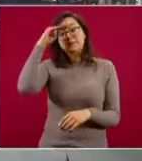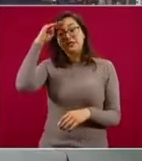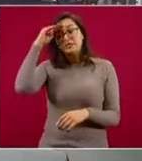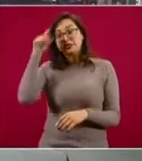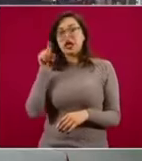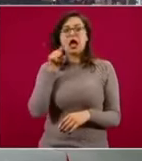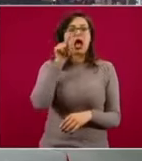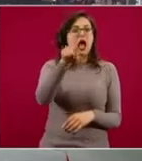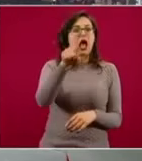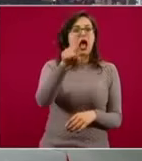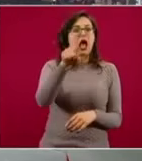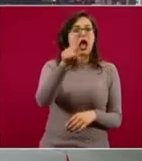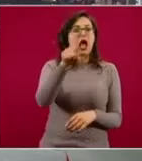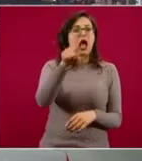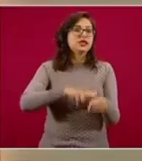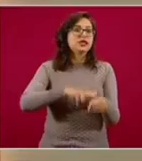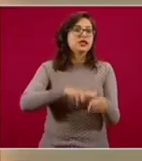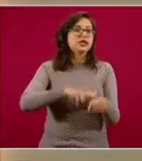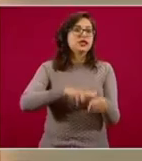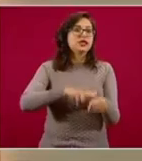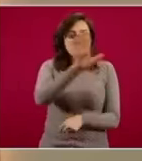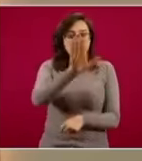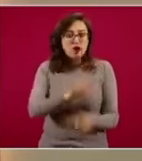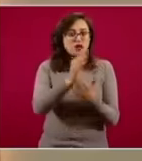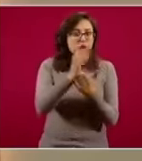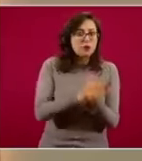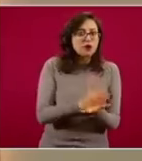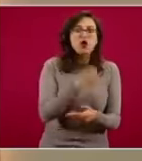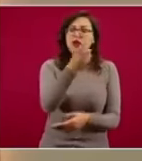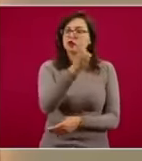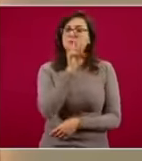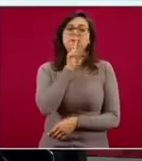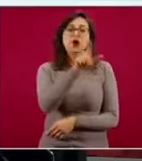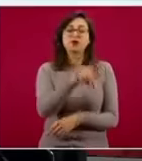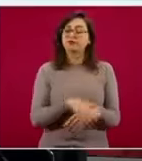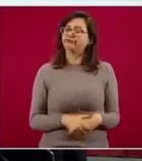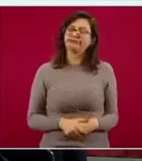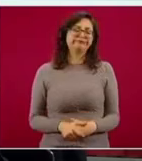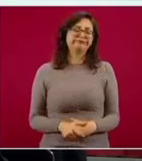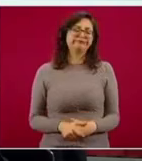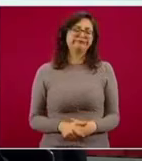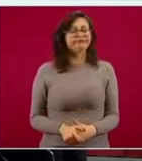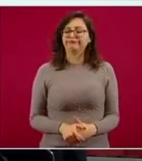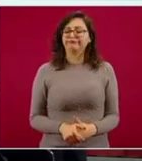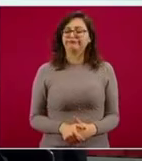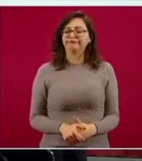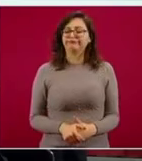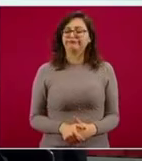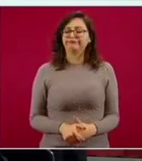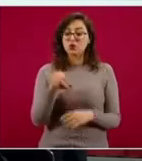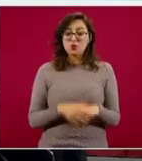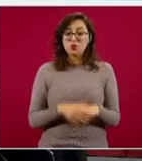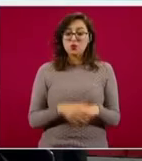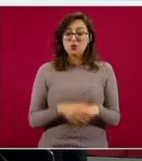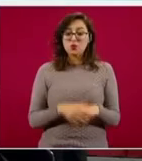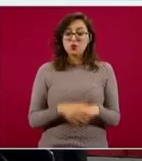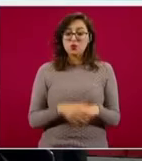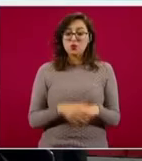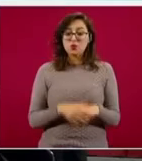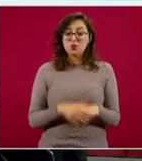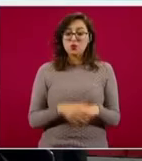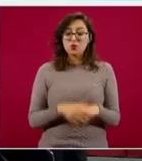hospital en donde hay menor letalidad? No necesariamente. Hay muchas razones por las que esto no es